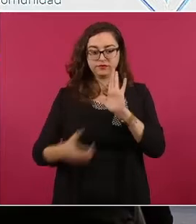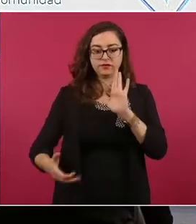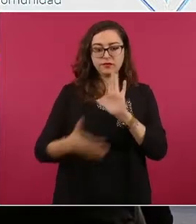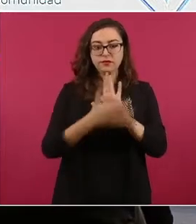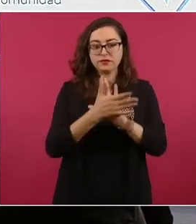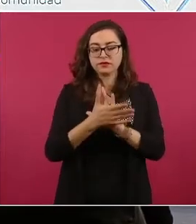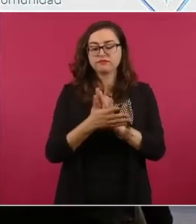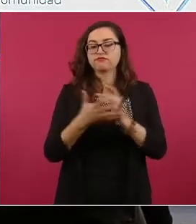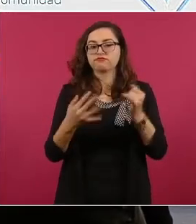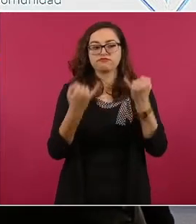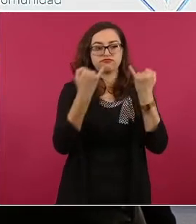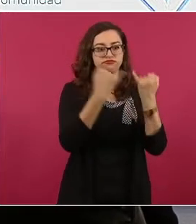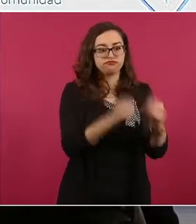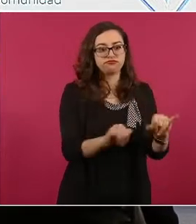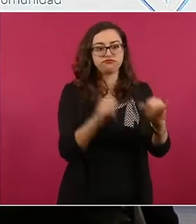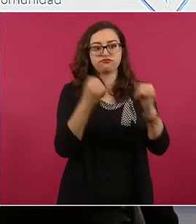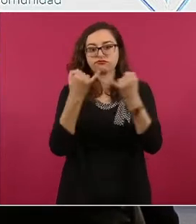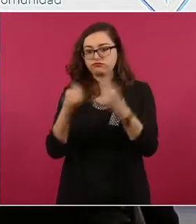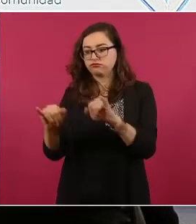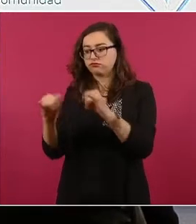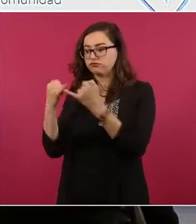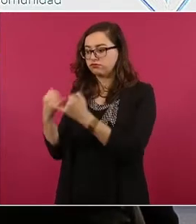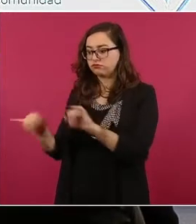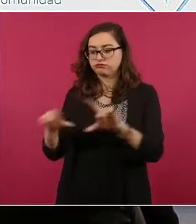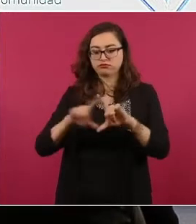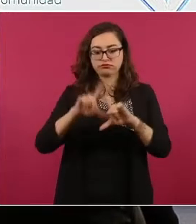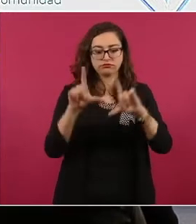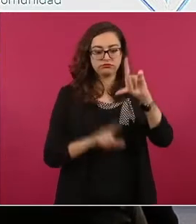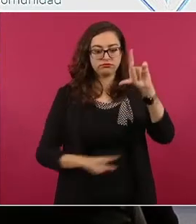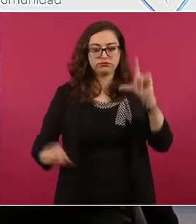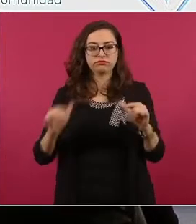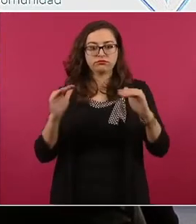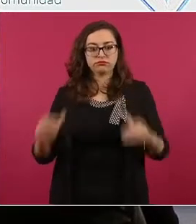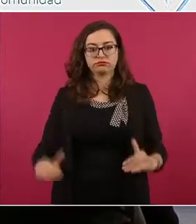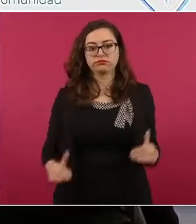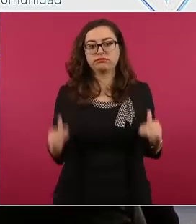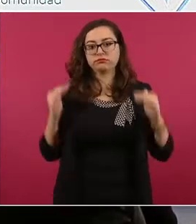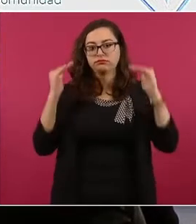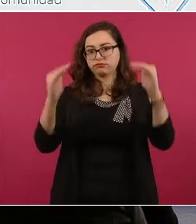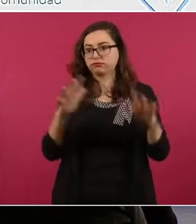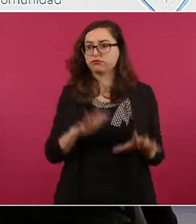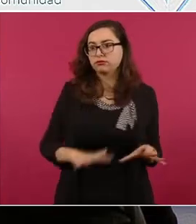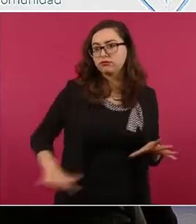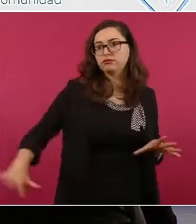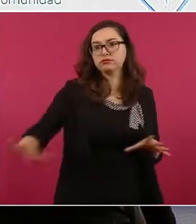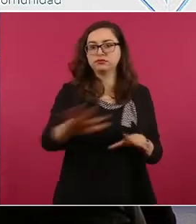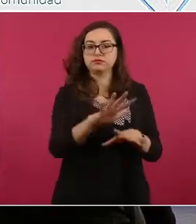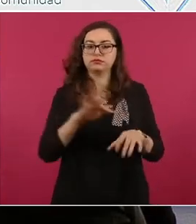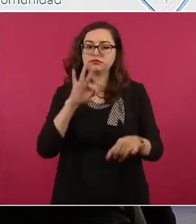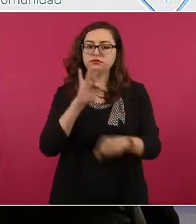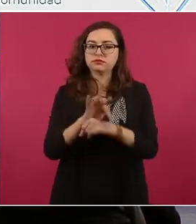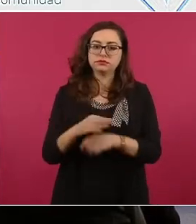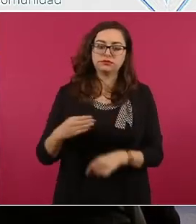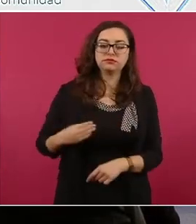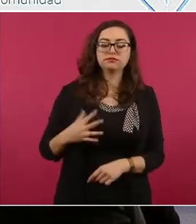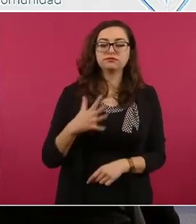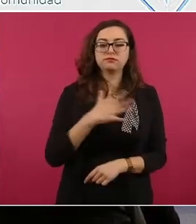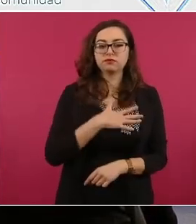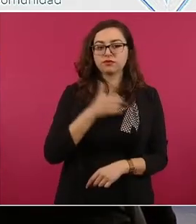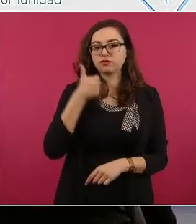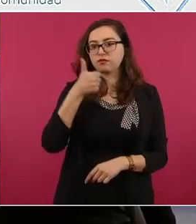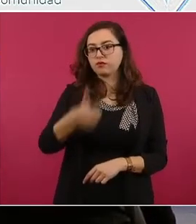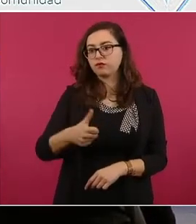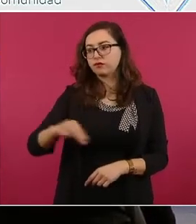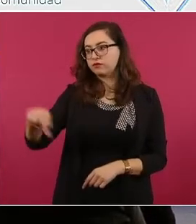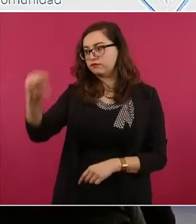independencia científica y tecnológica y la soberanía nacional, del bienestar social, promoviendo este diálogo de